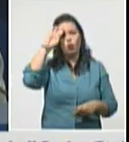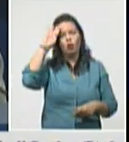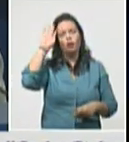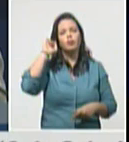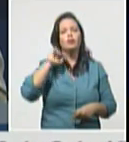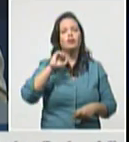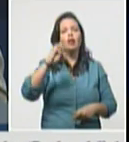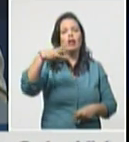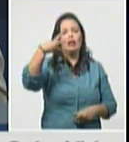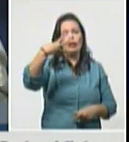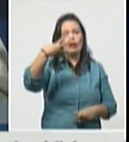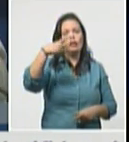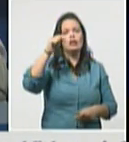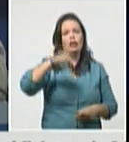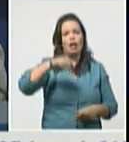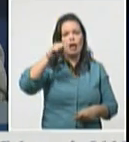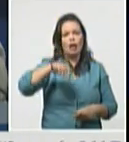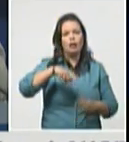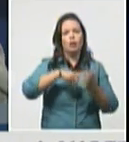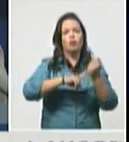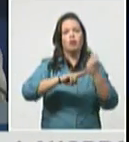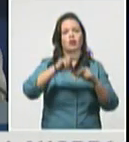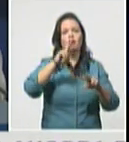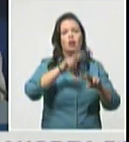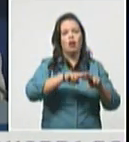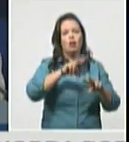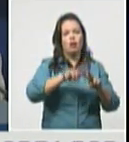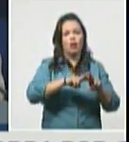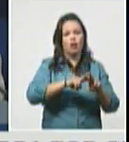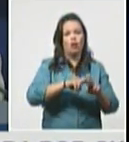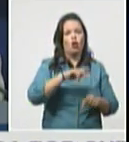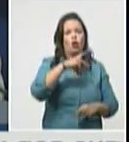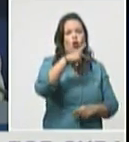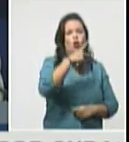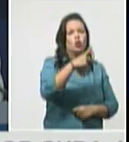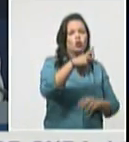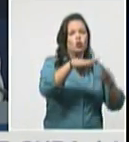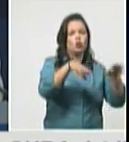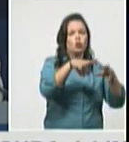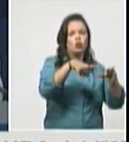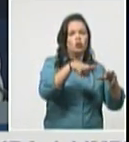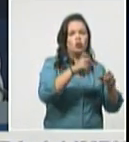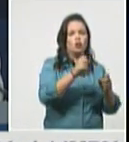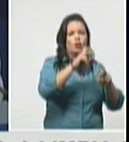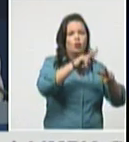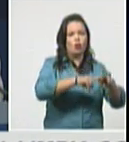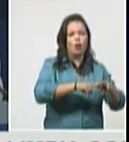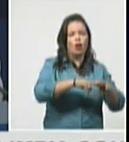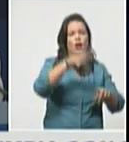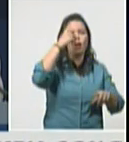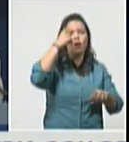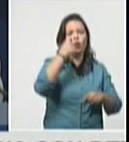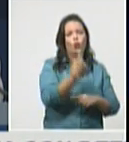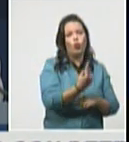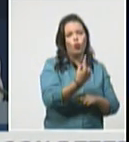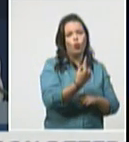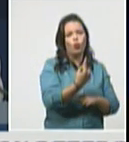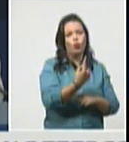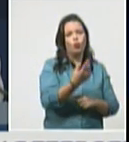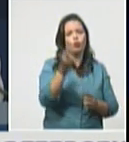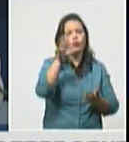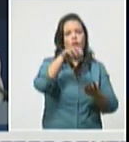Habana, 2 en Centro Habana, uno en el Consejo Popular de los Sitios,